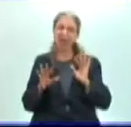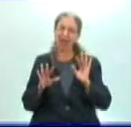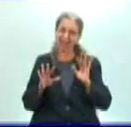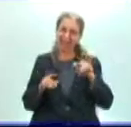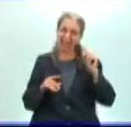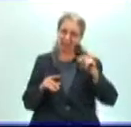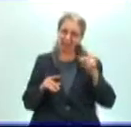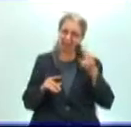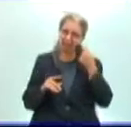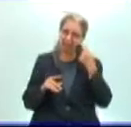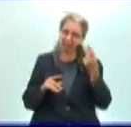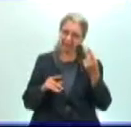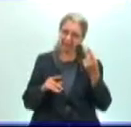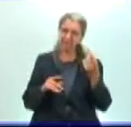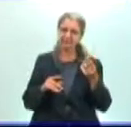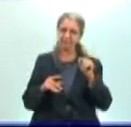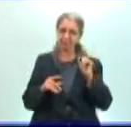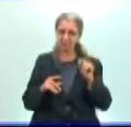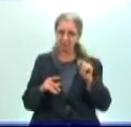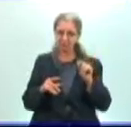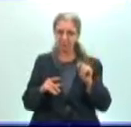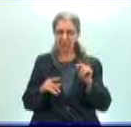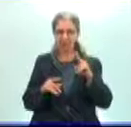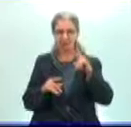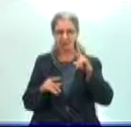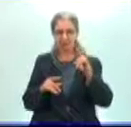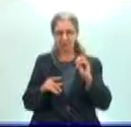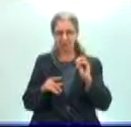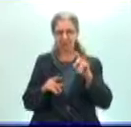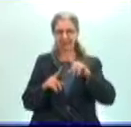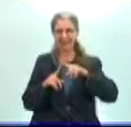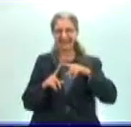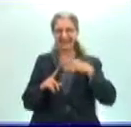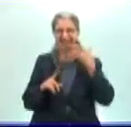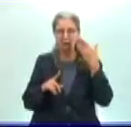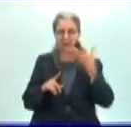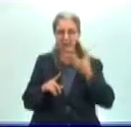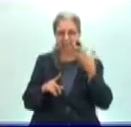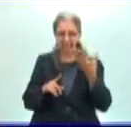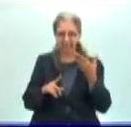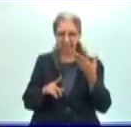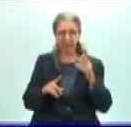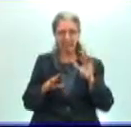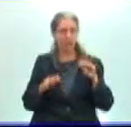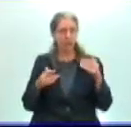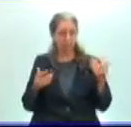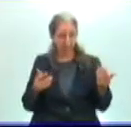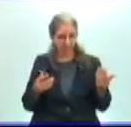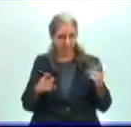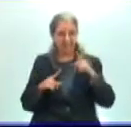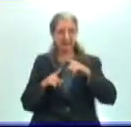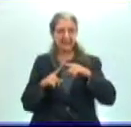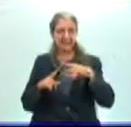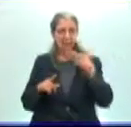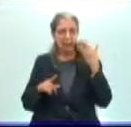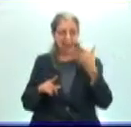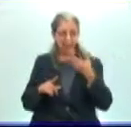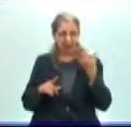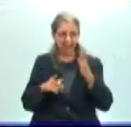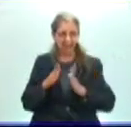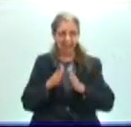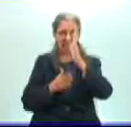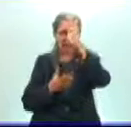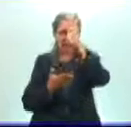precisamente vamos a presentar un nuevo teorema. El teorema que se refiere a la